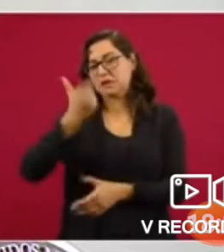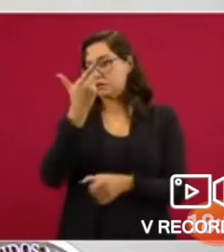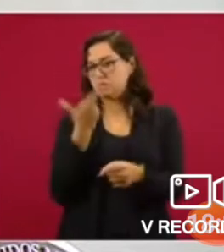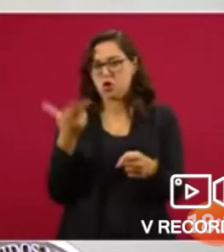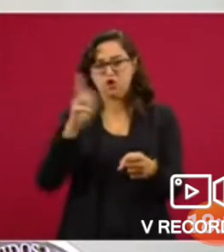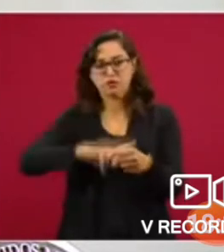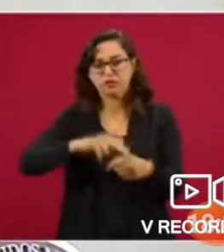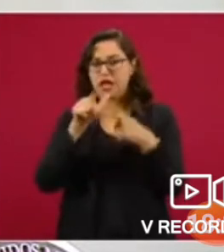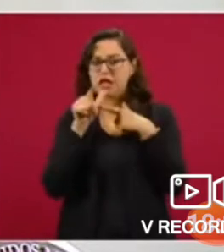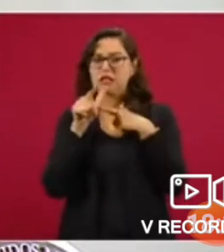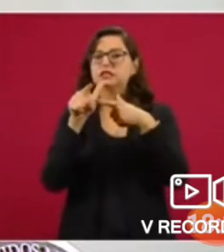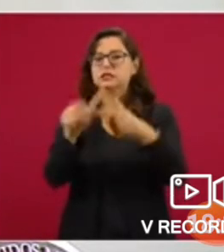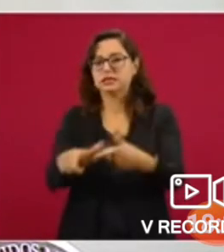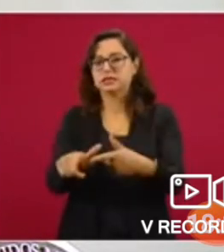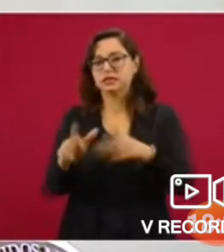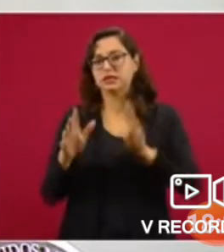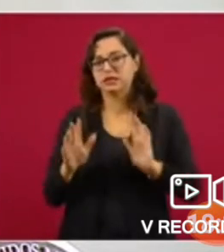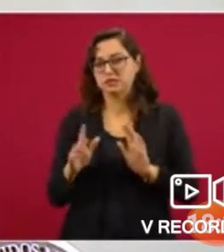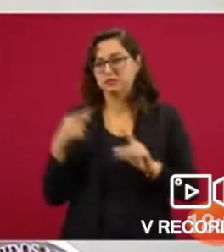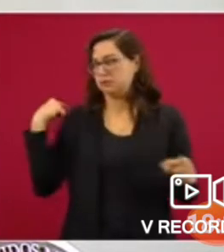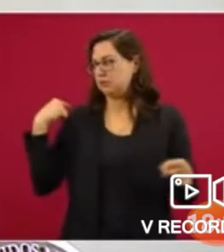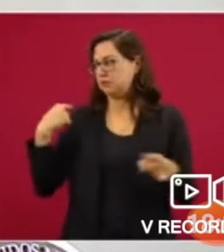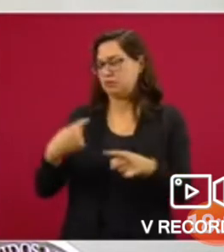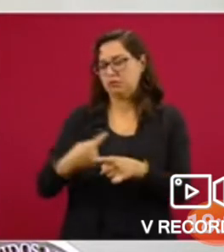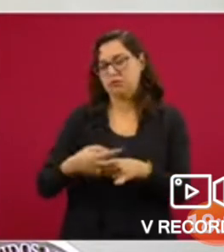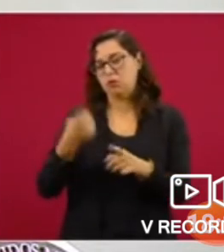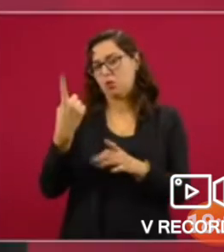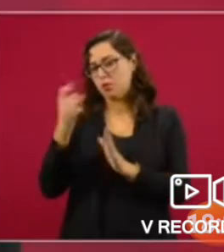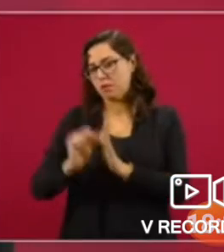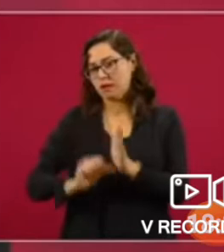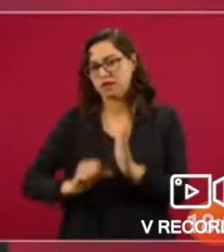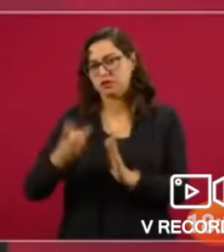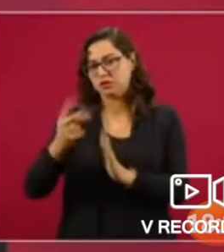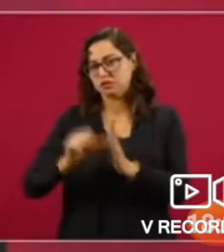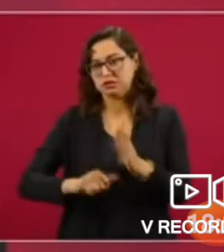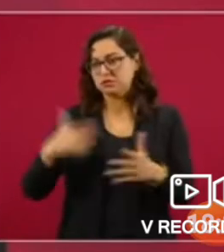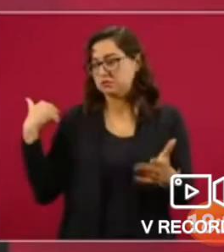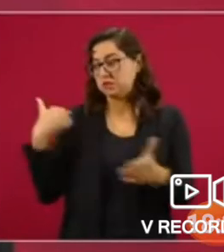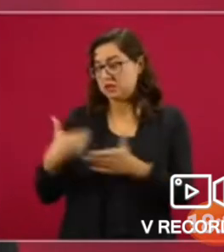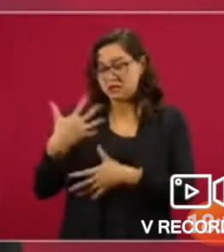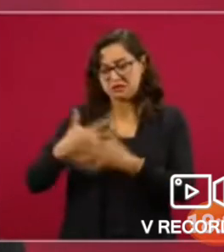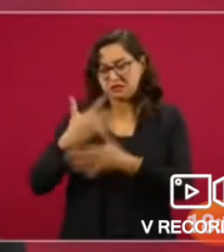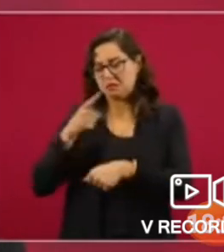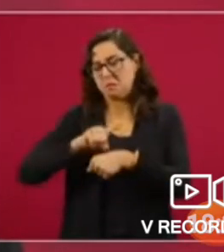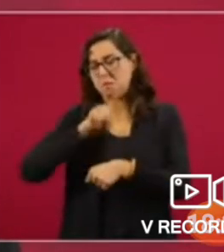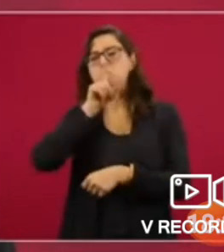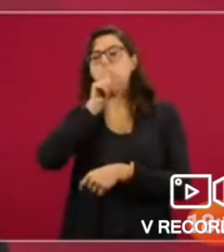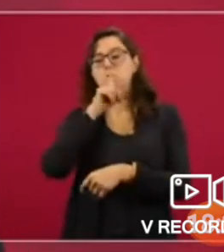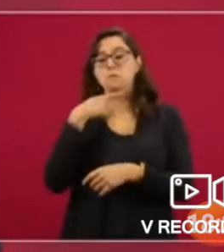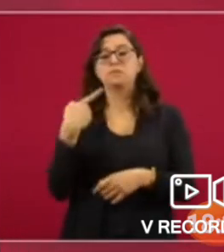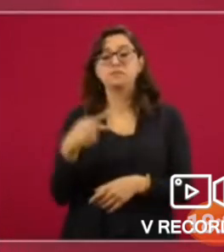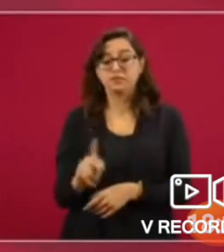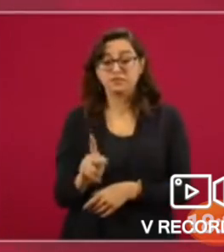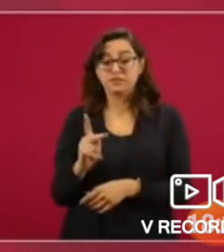de enfermedad ya pasó de los 15 días. Pero en términos del riesgo de contagio, solamente los